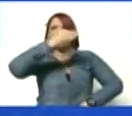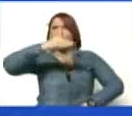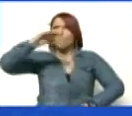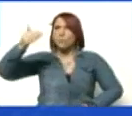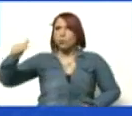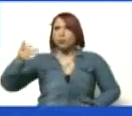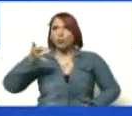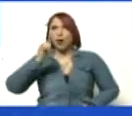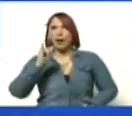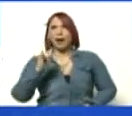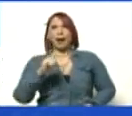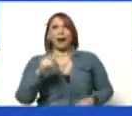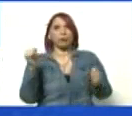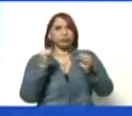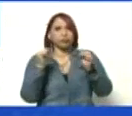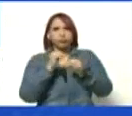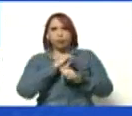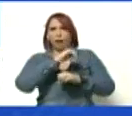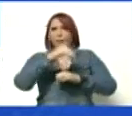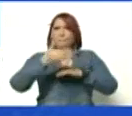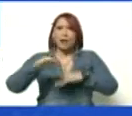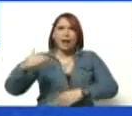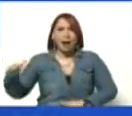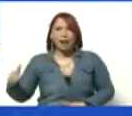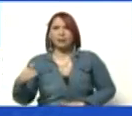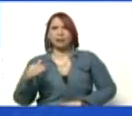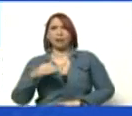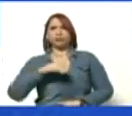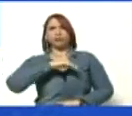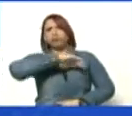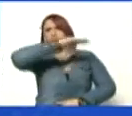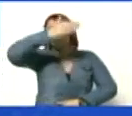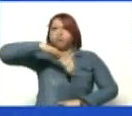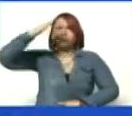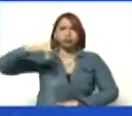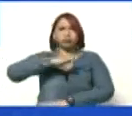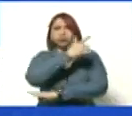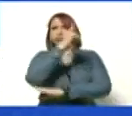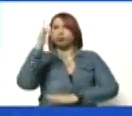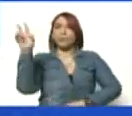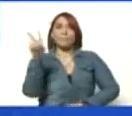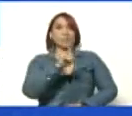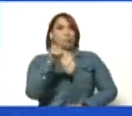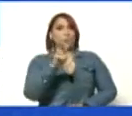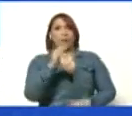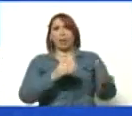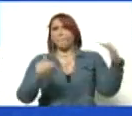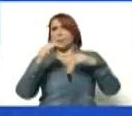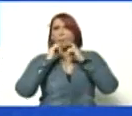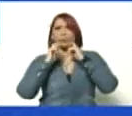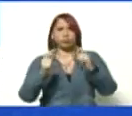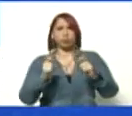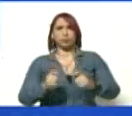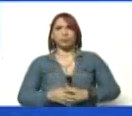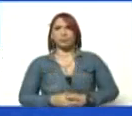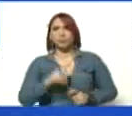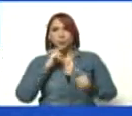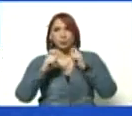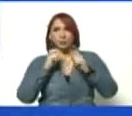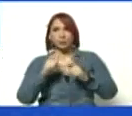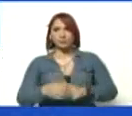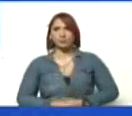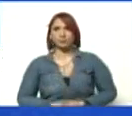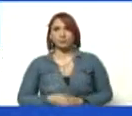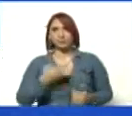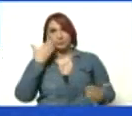los médanos, hay una playa, hay una montaña, hay una selva. Bueno, Venezuela, potencia turística. Allí está